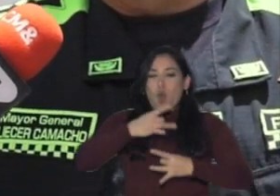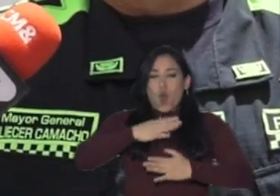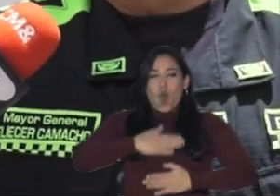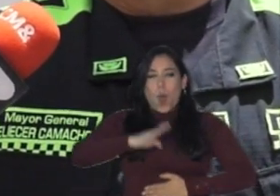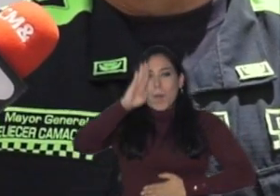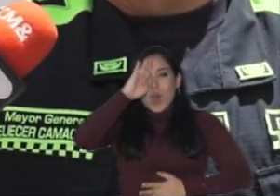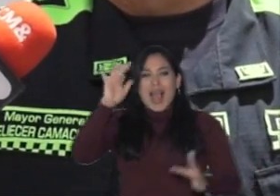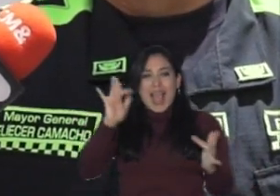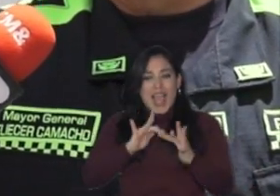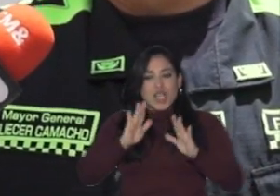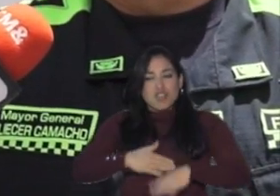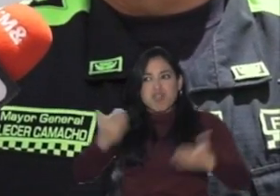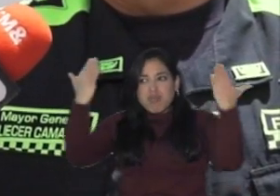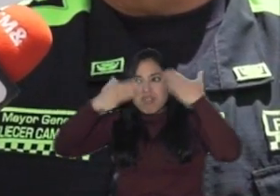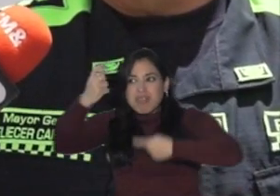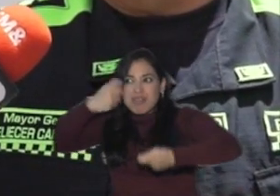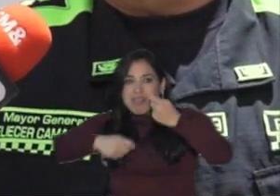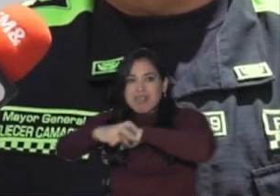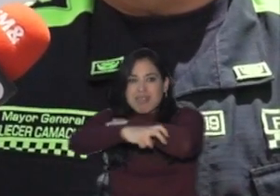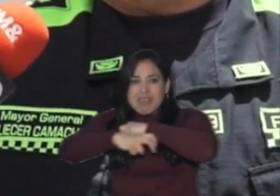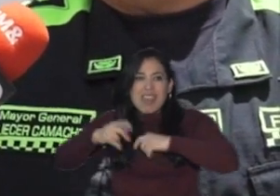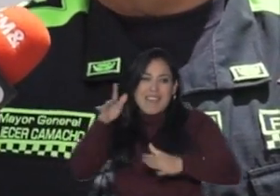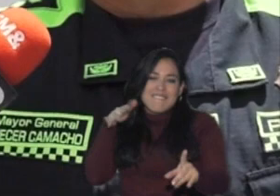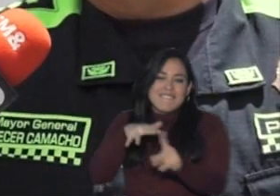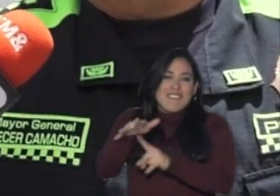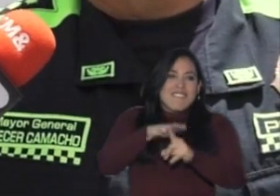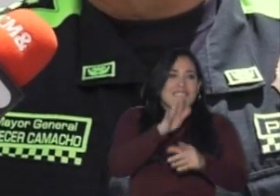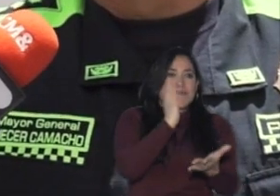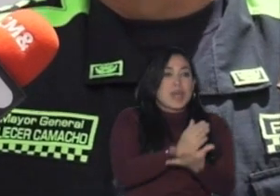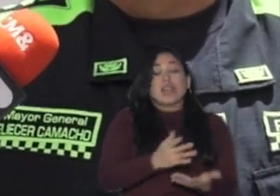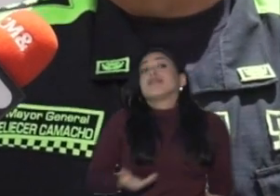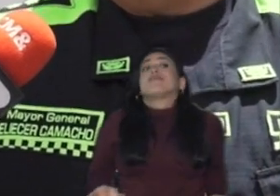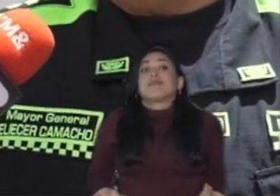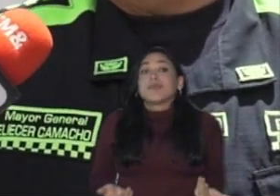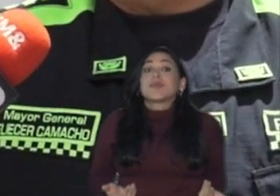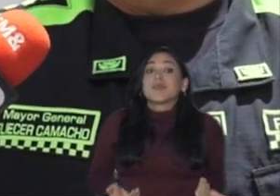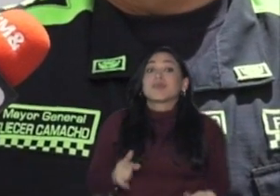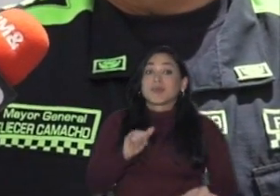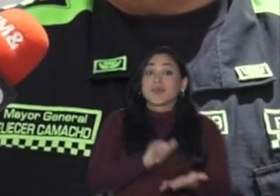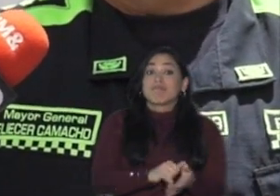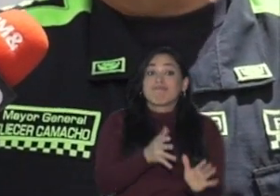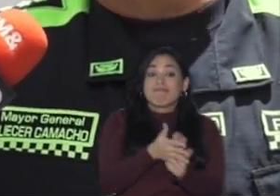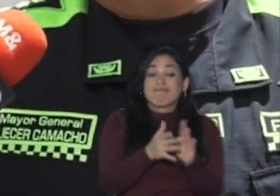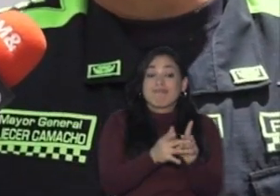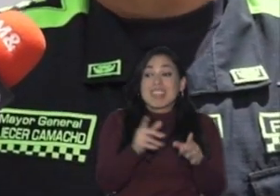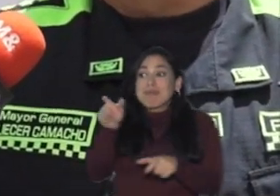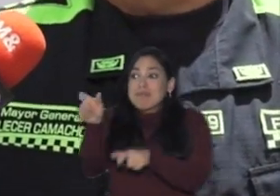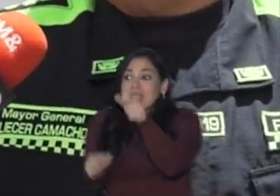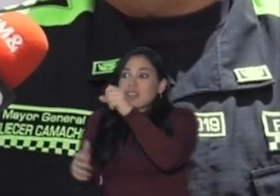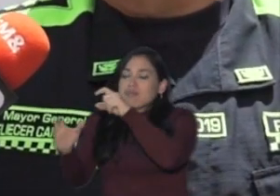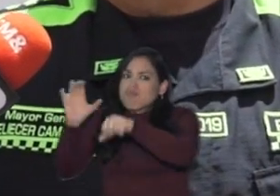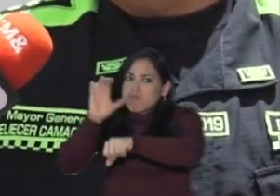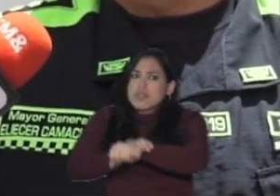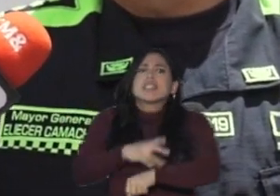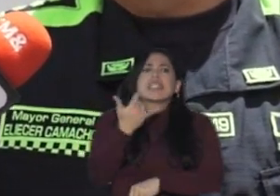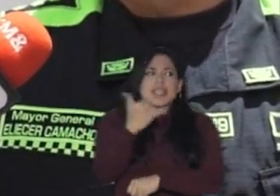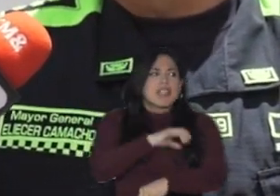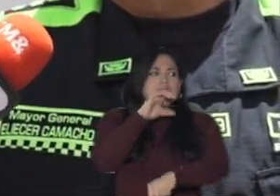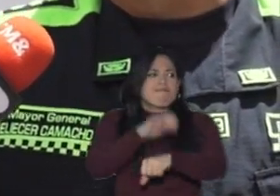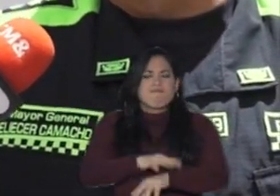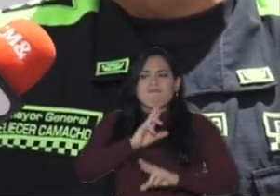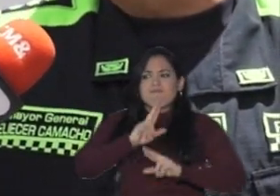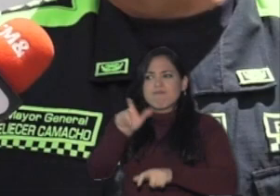la Policía Nacional suplantando autoridad para cometer hechos ilícitos. Estos igualmente delincuentes los vamos a capturar y vamos a